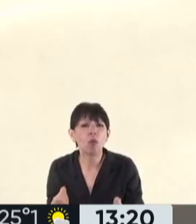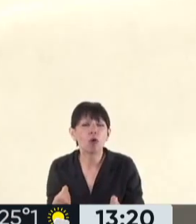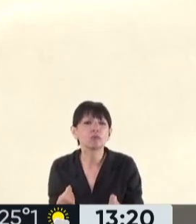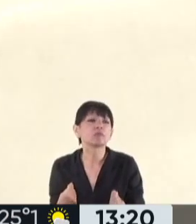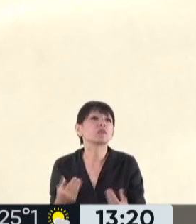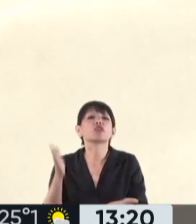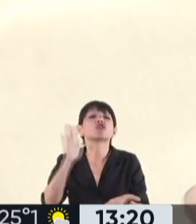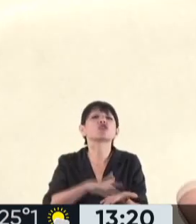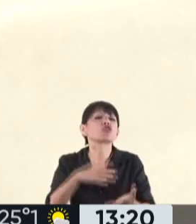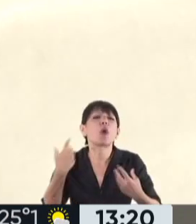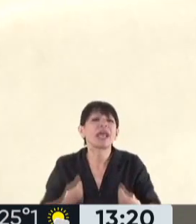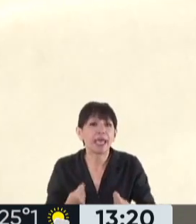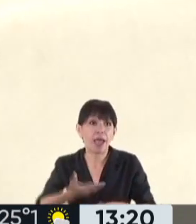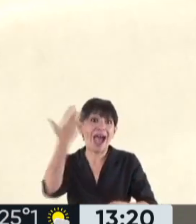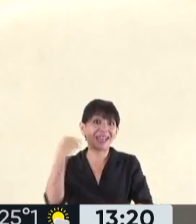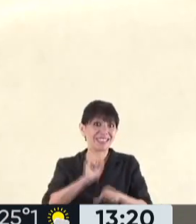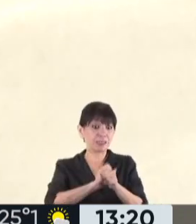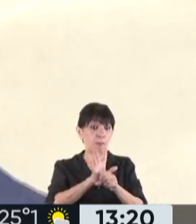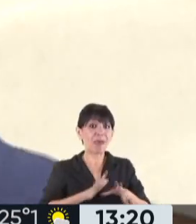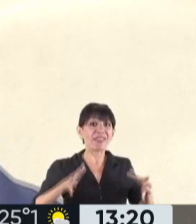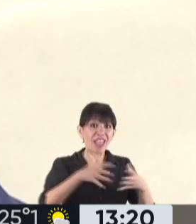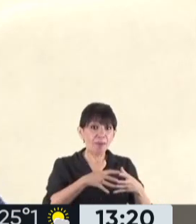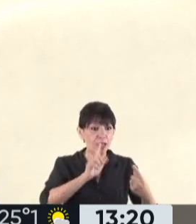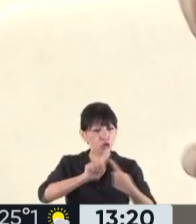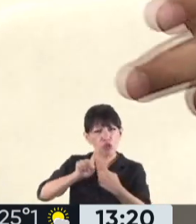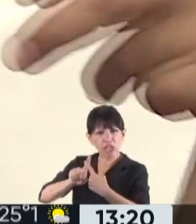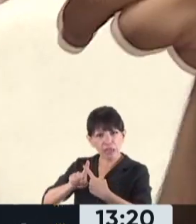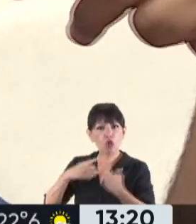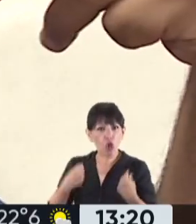ver con lo que se vivió en la pandemia, sino como proyección